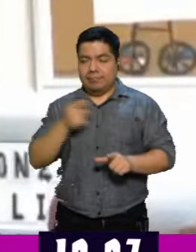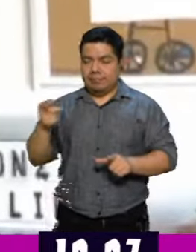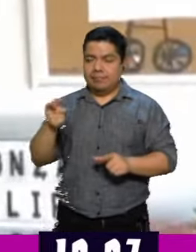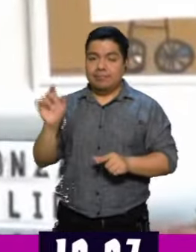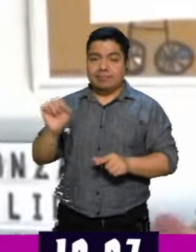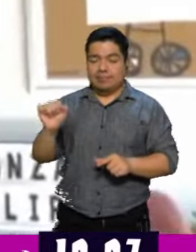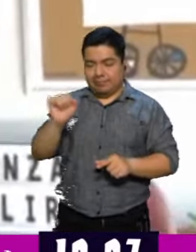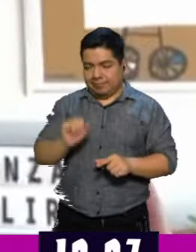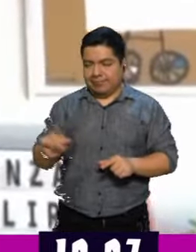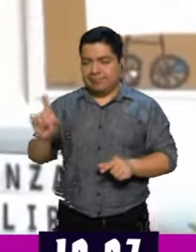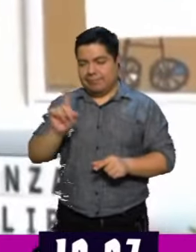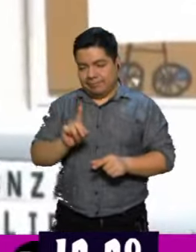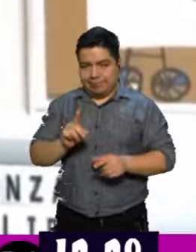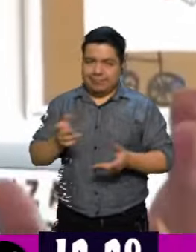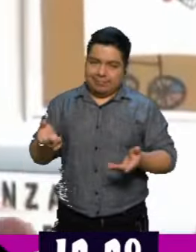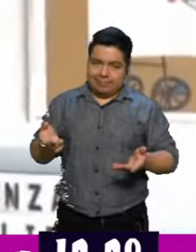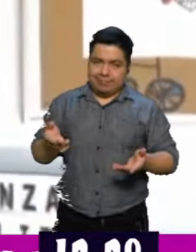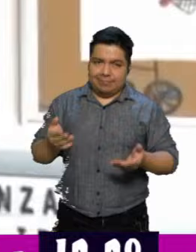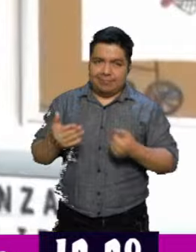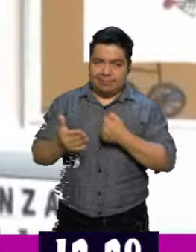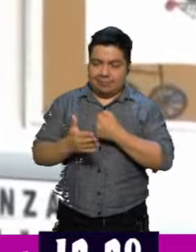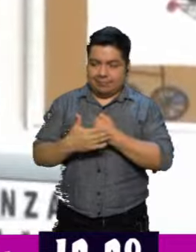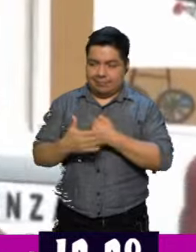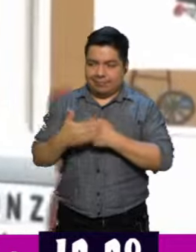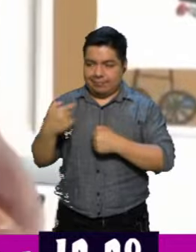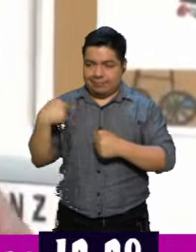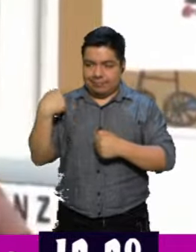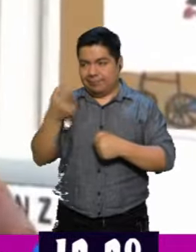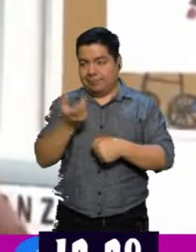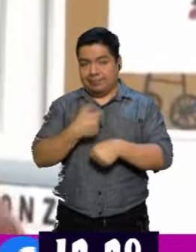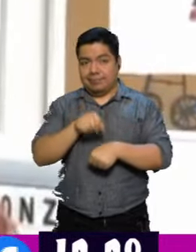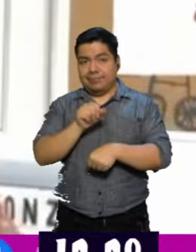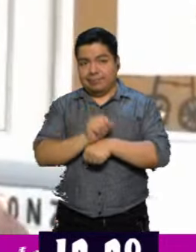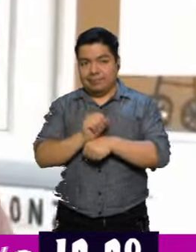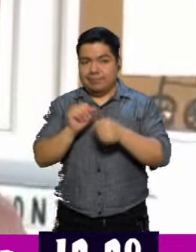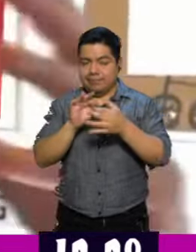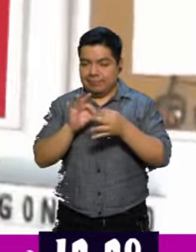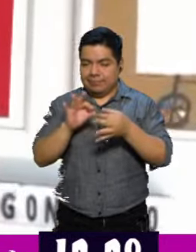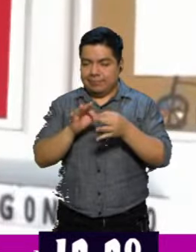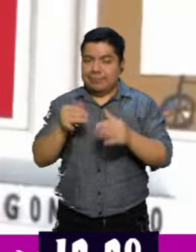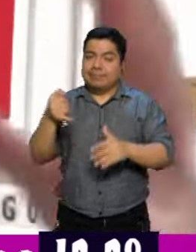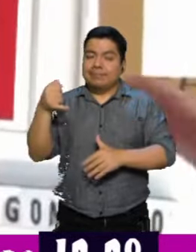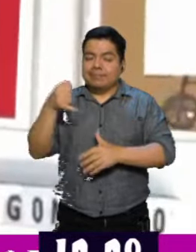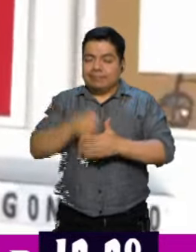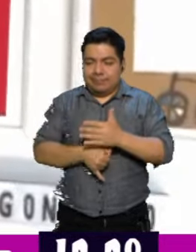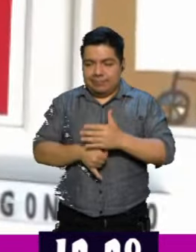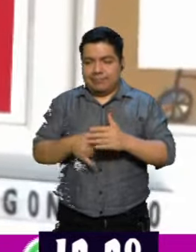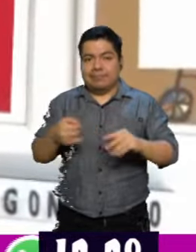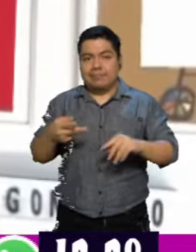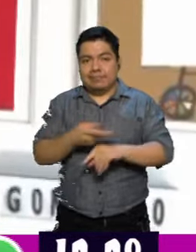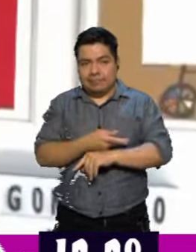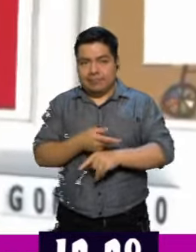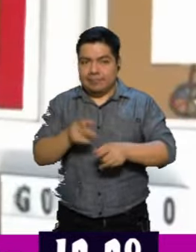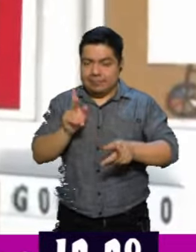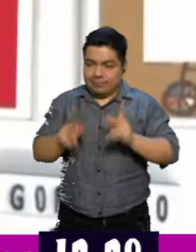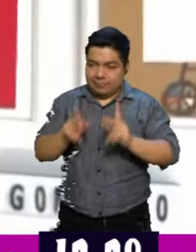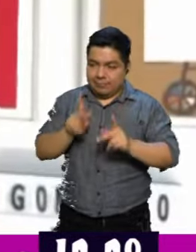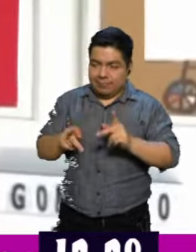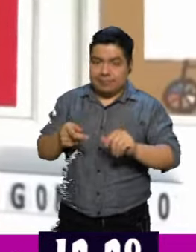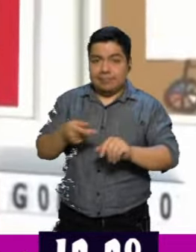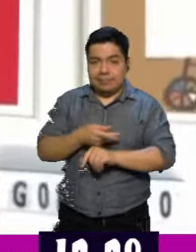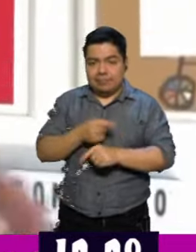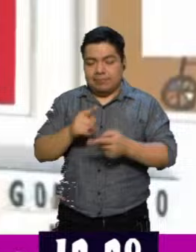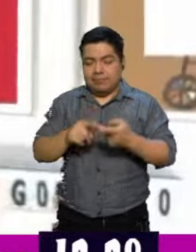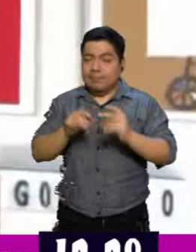y obviamente será la próxima semana que yo les cuente un poco más de qué es lo que pudimos platicar por allá. Vamos a